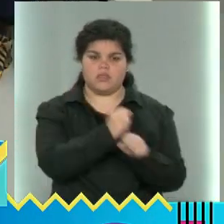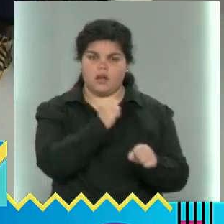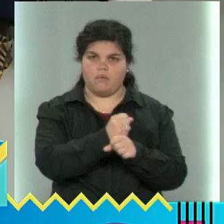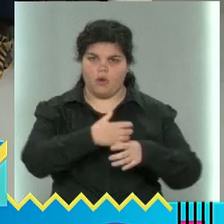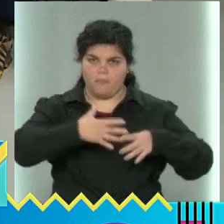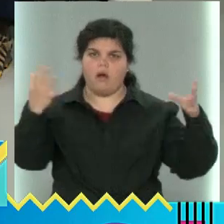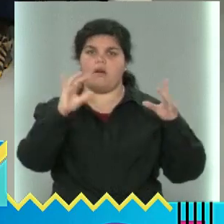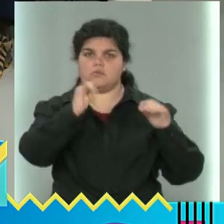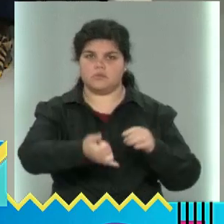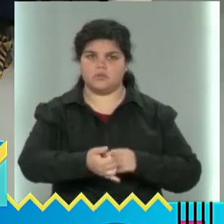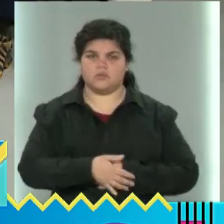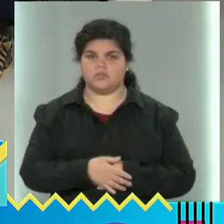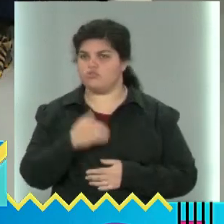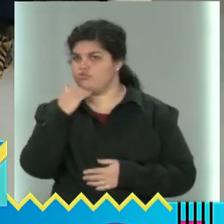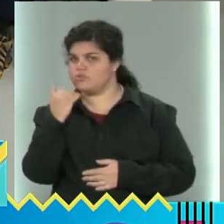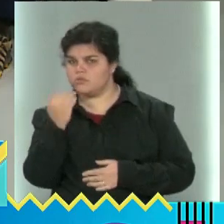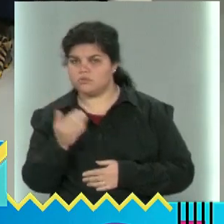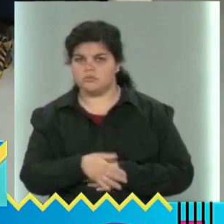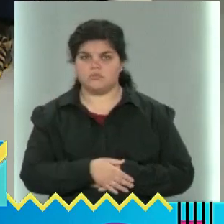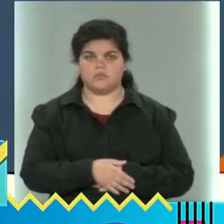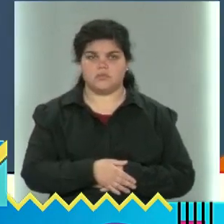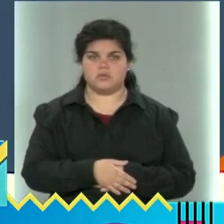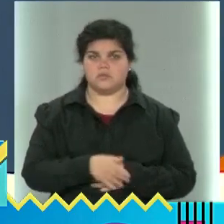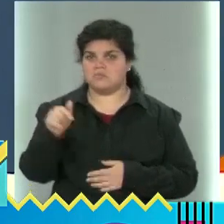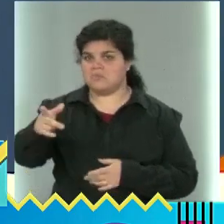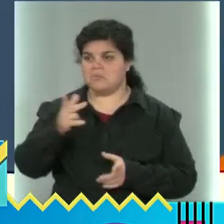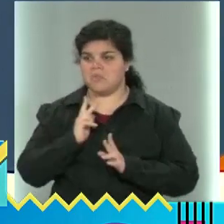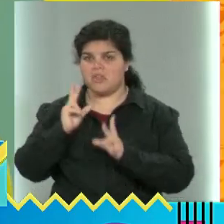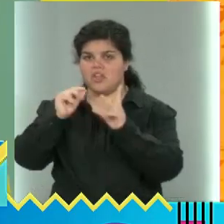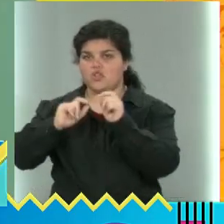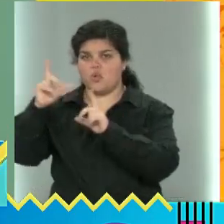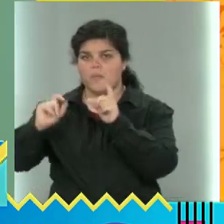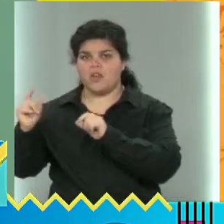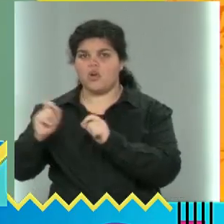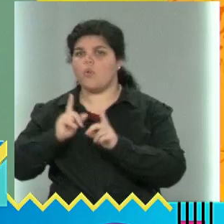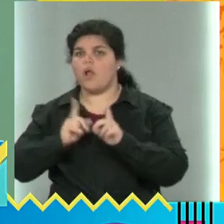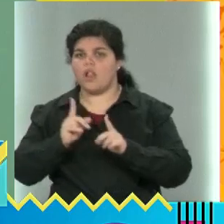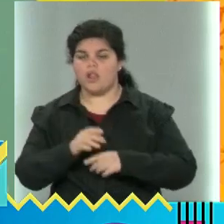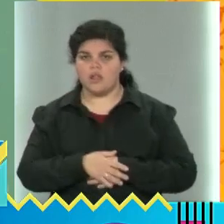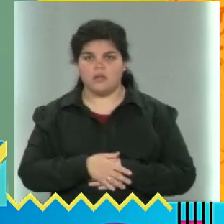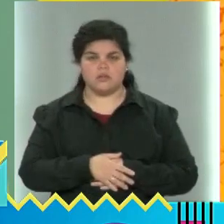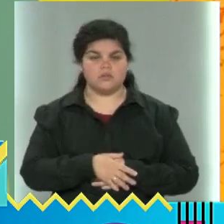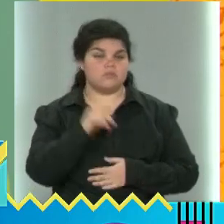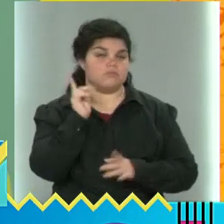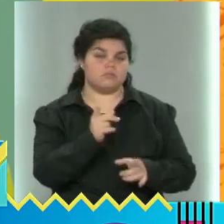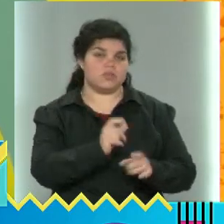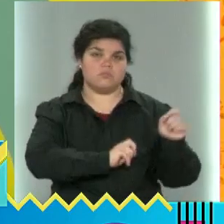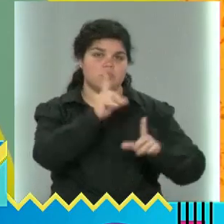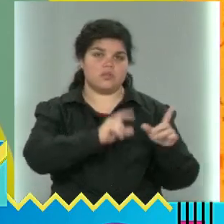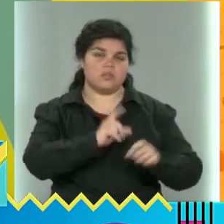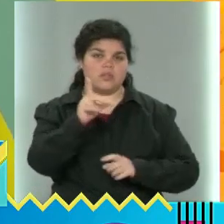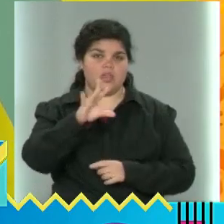vimos números de crecimiento del empleo. El índice que están tomando. El índice que mide la